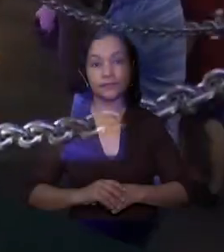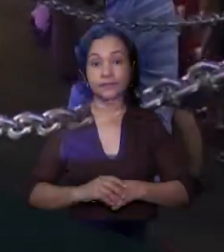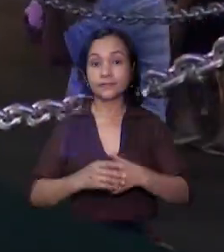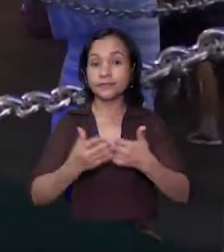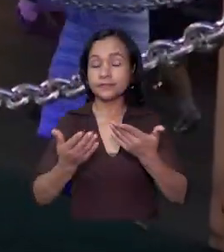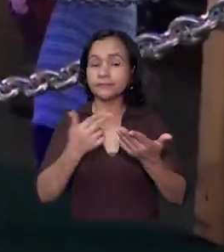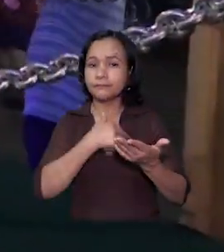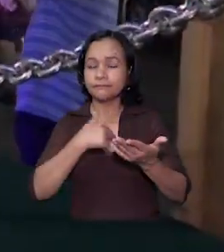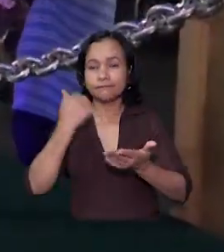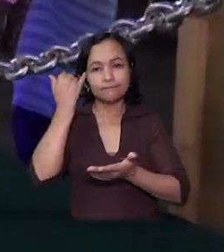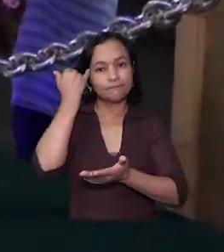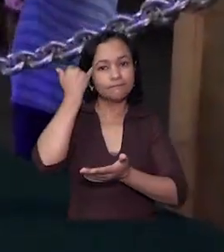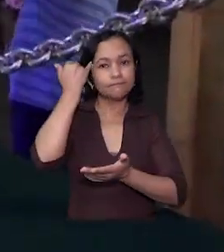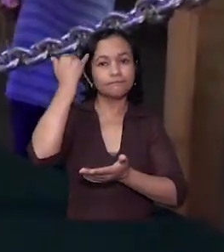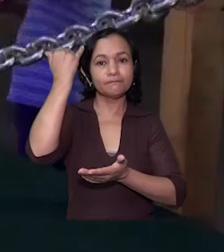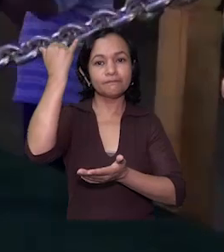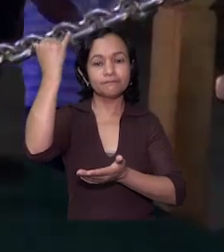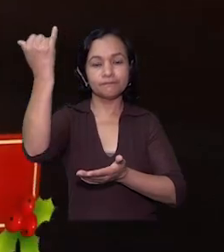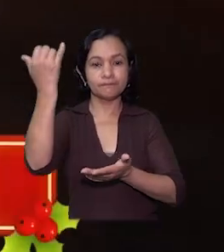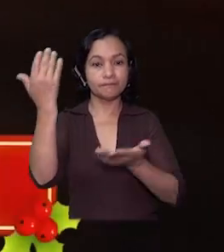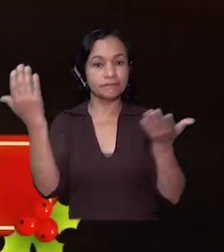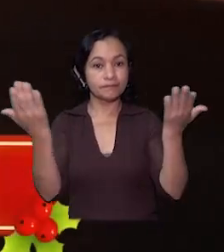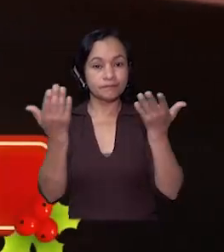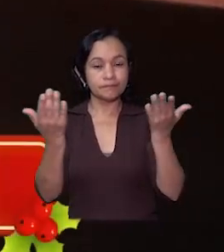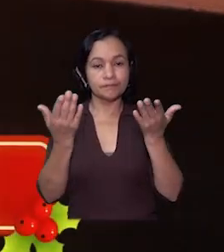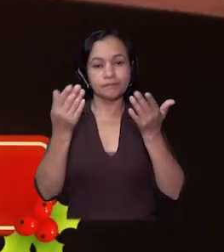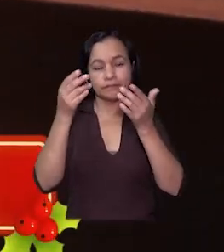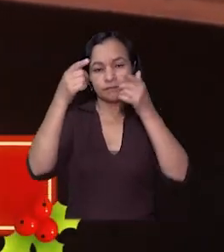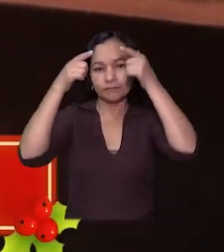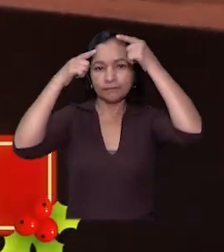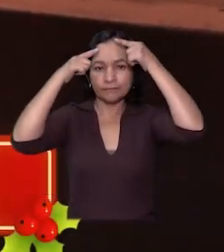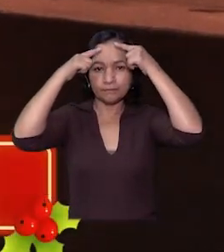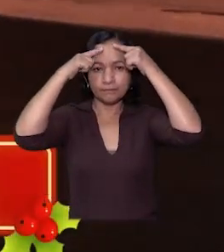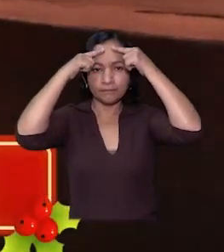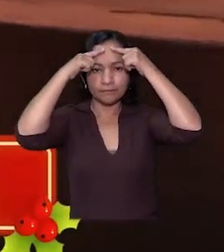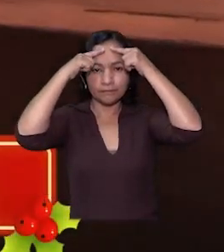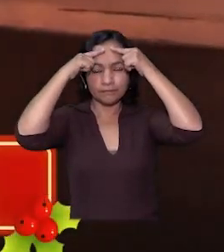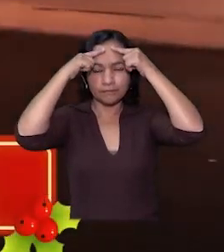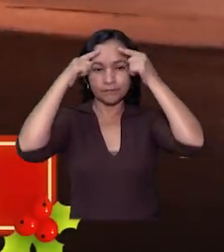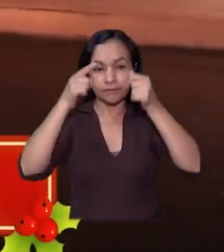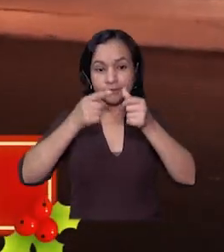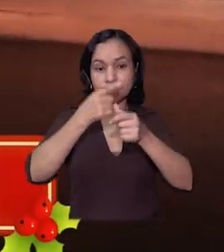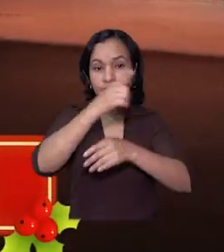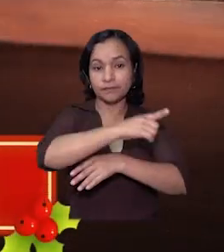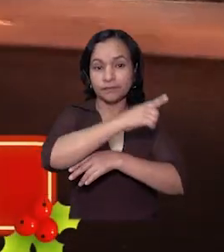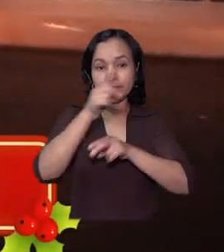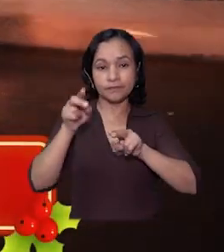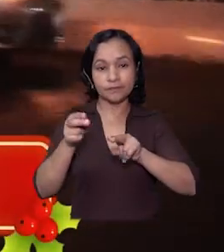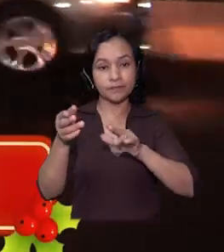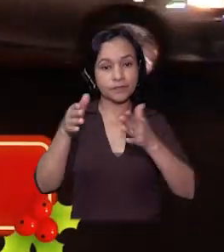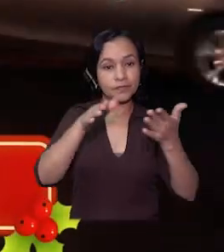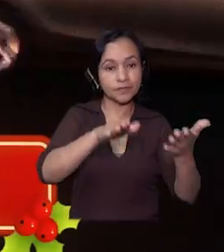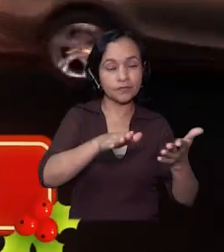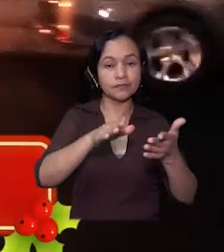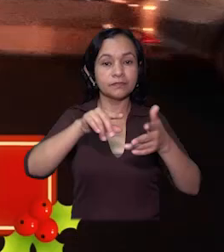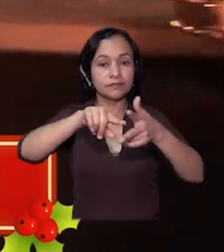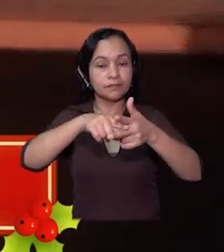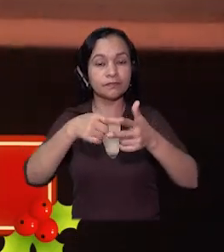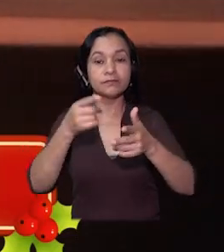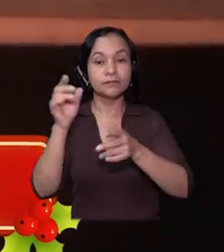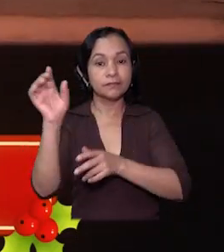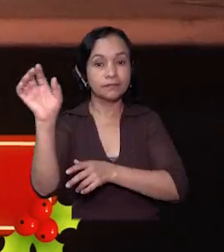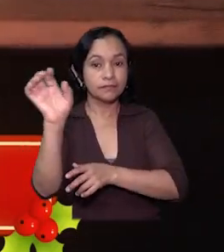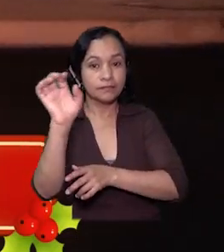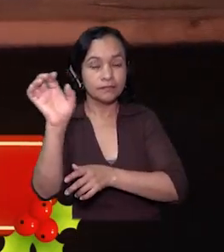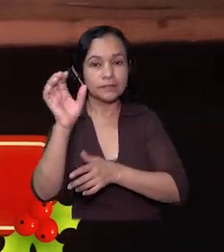La creatividad, devoción y arte recorren la avenida de Bolívar a Chávez desde los primeros días de noviembre hasta inicios de enero.